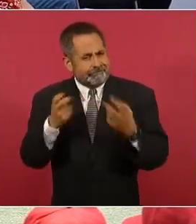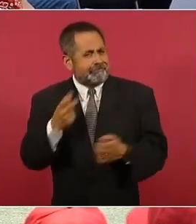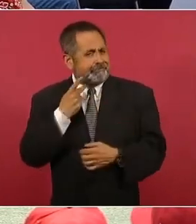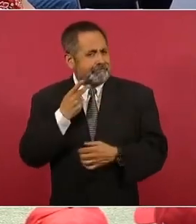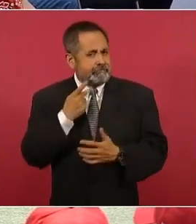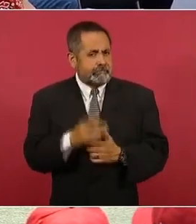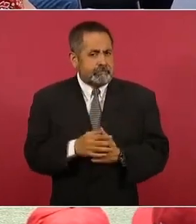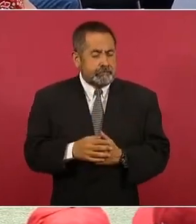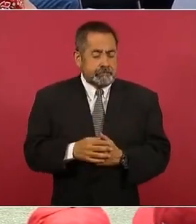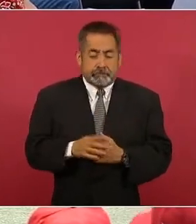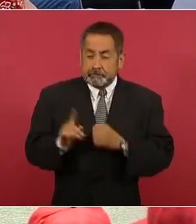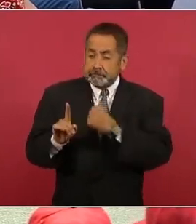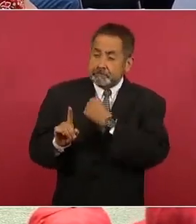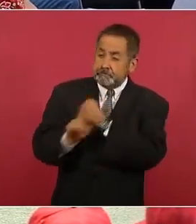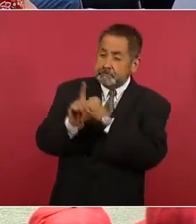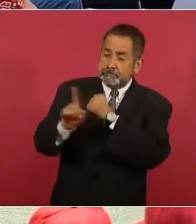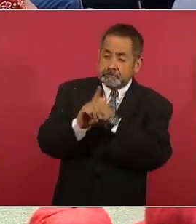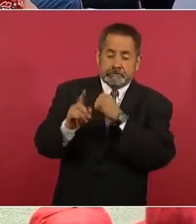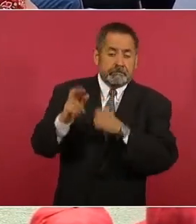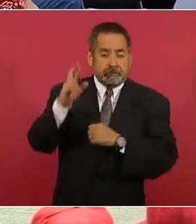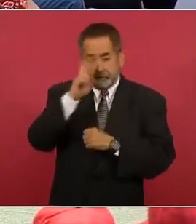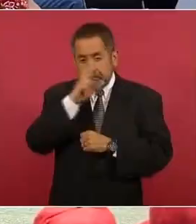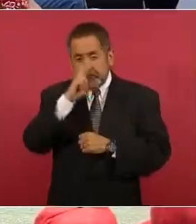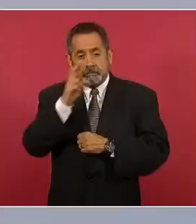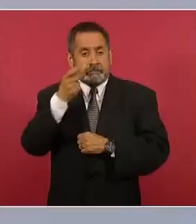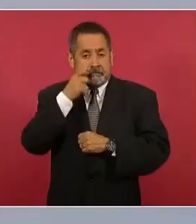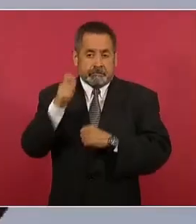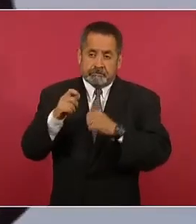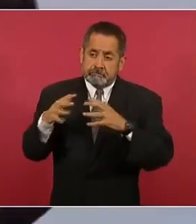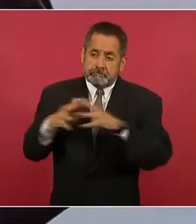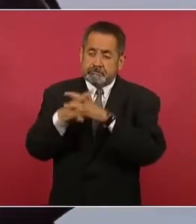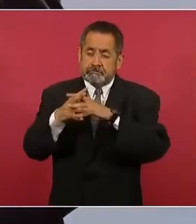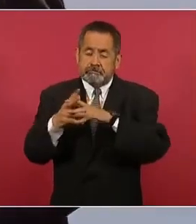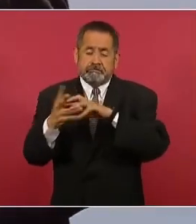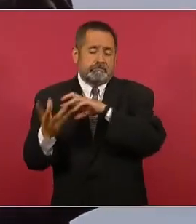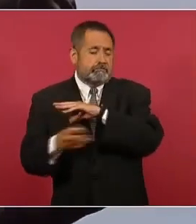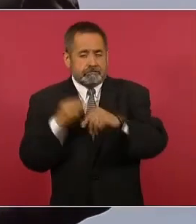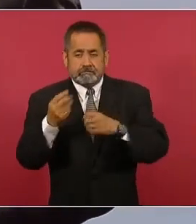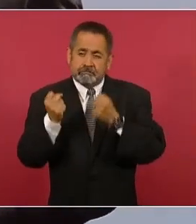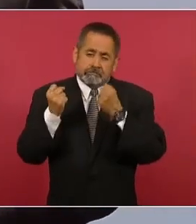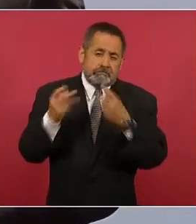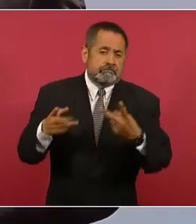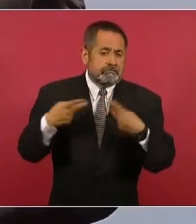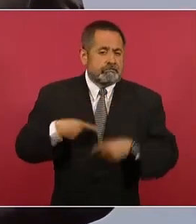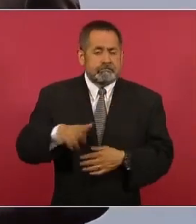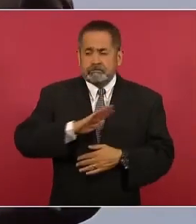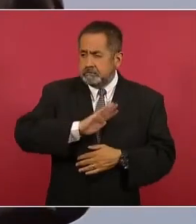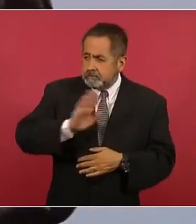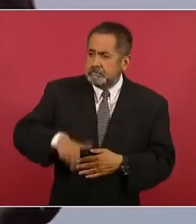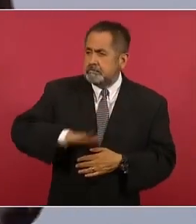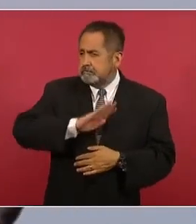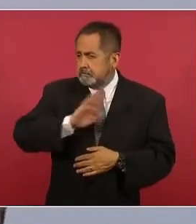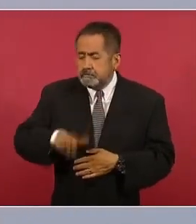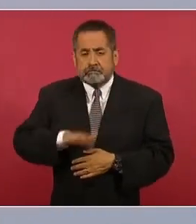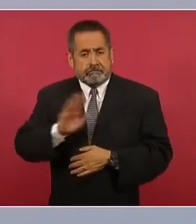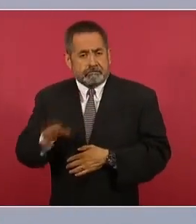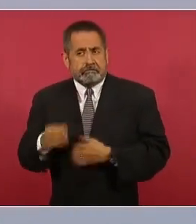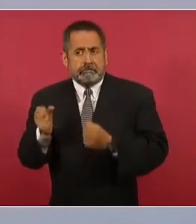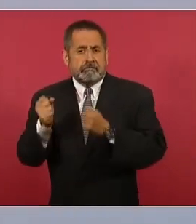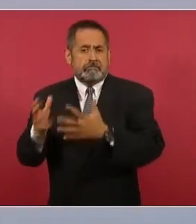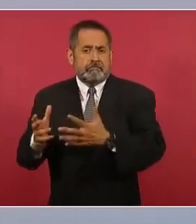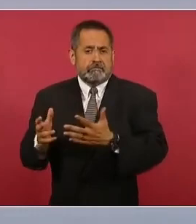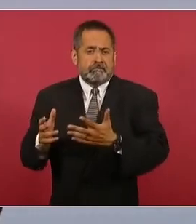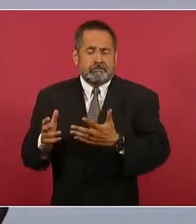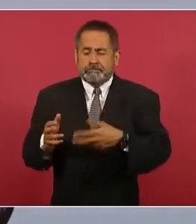Se desata ese enfrentamiento y son pérdidas de vidas y